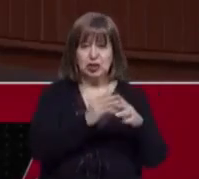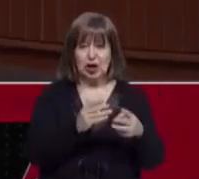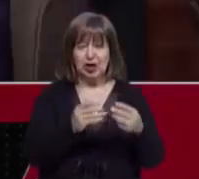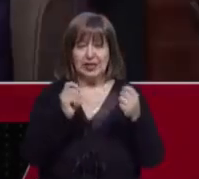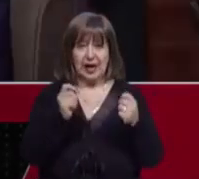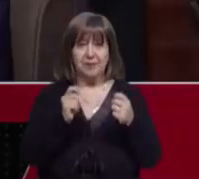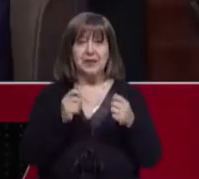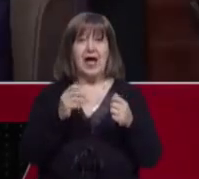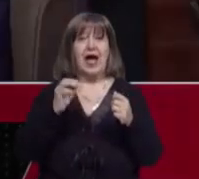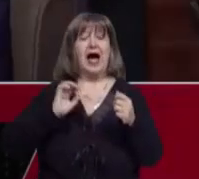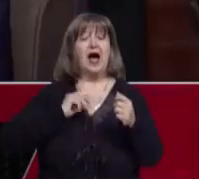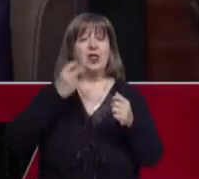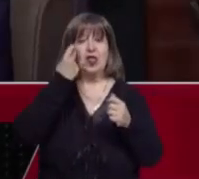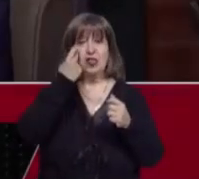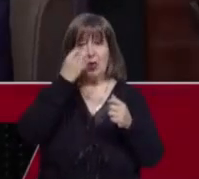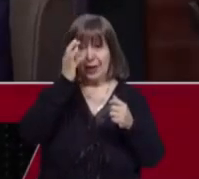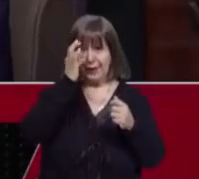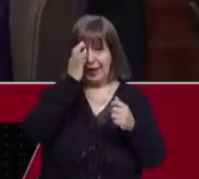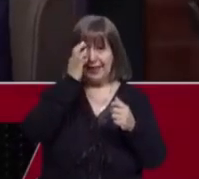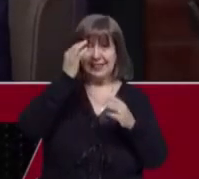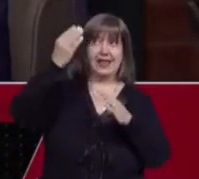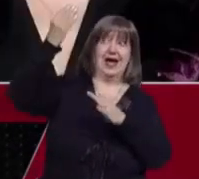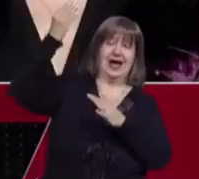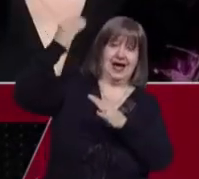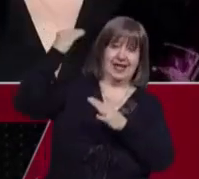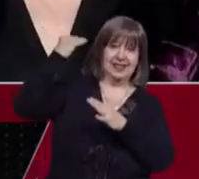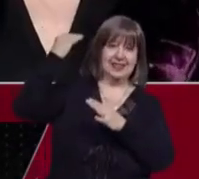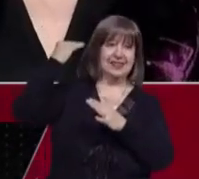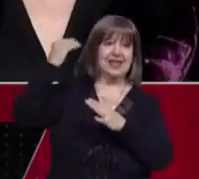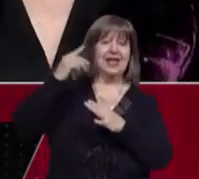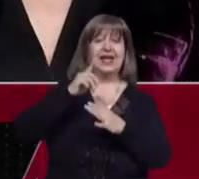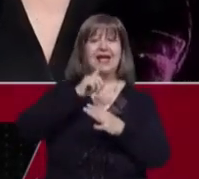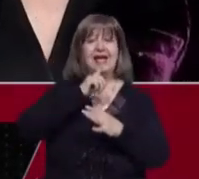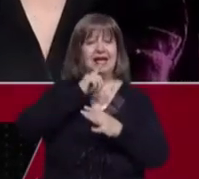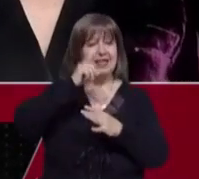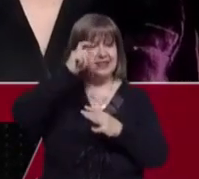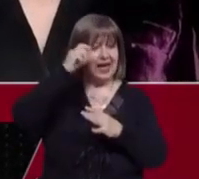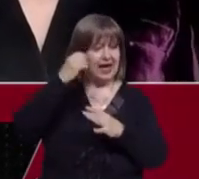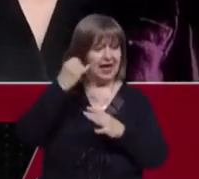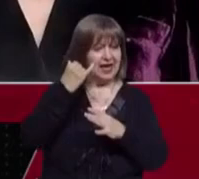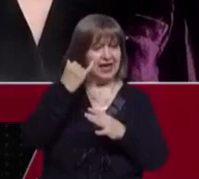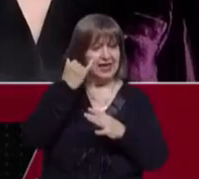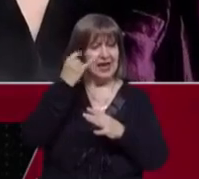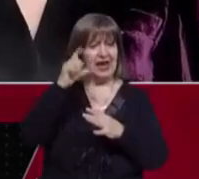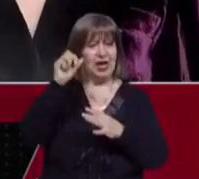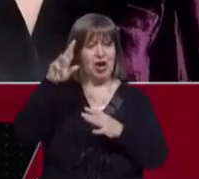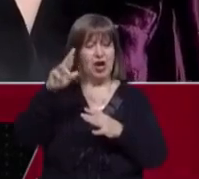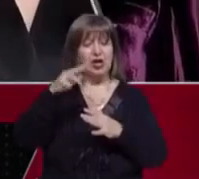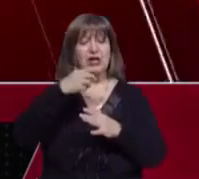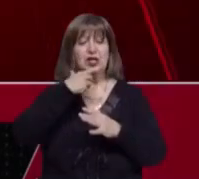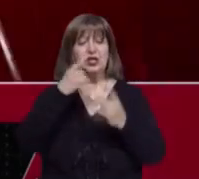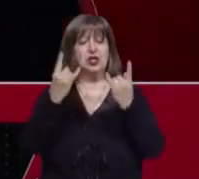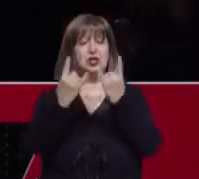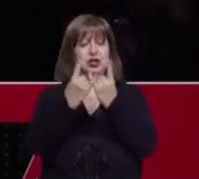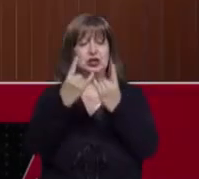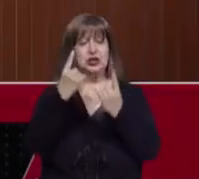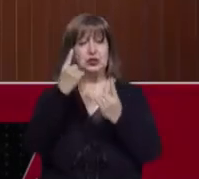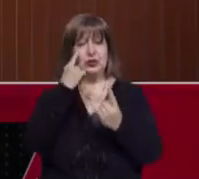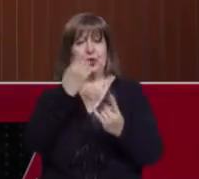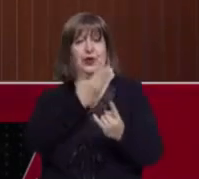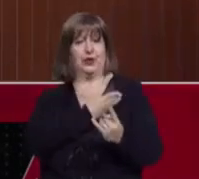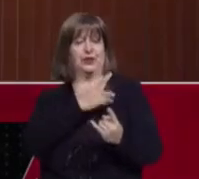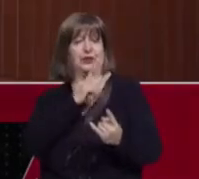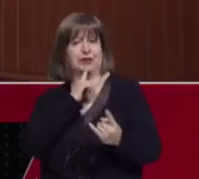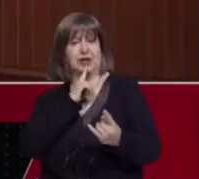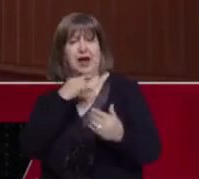En 2020, las elecciones anteriores, Taylor Swift hizo explícito su apoyo y su voto a